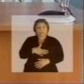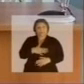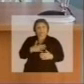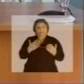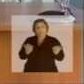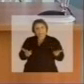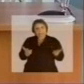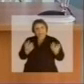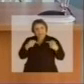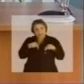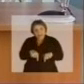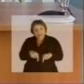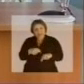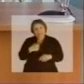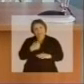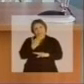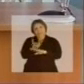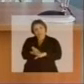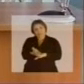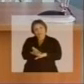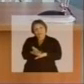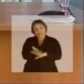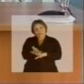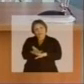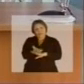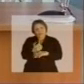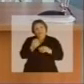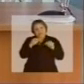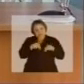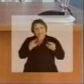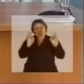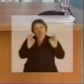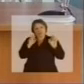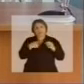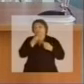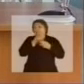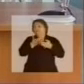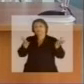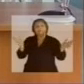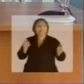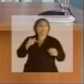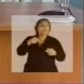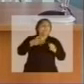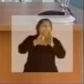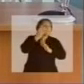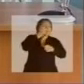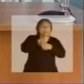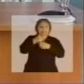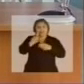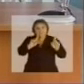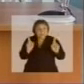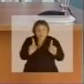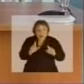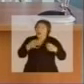De ahí Este pedido No No queremos Anunciar Ningún Tipo De Medida Porque Si no